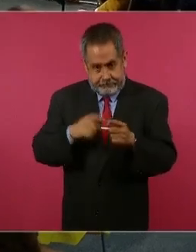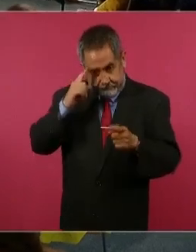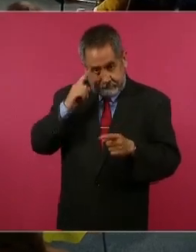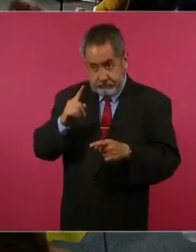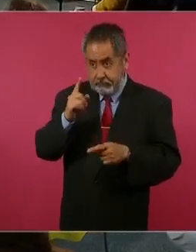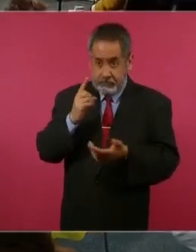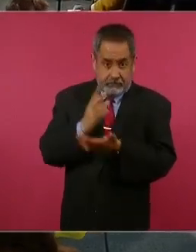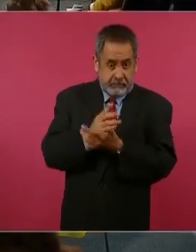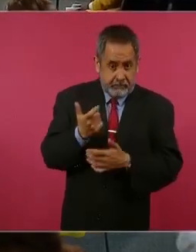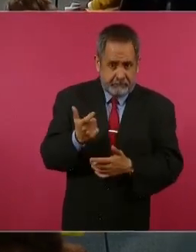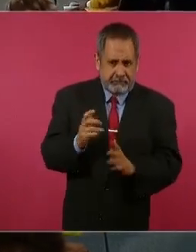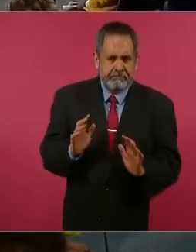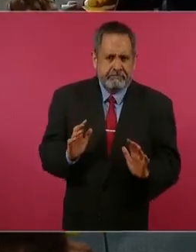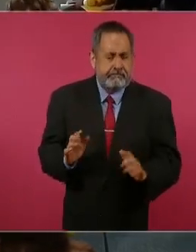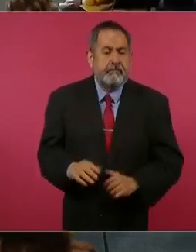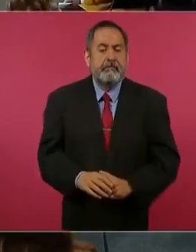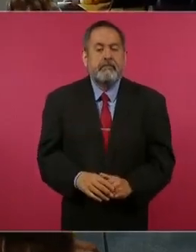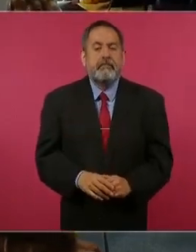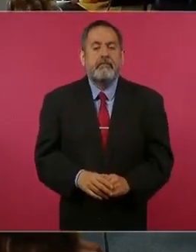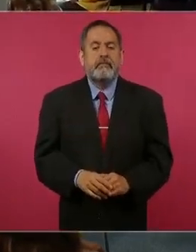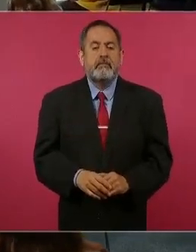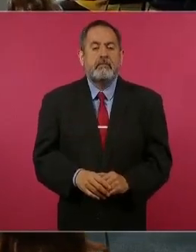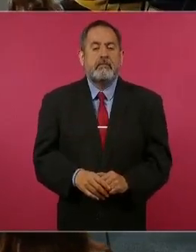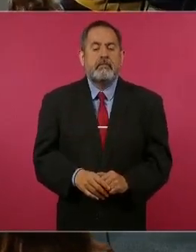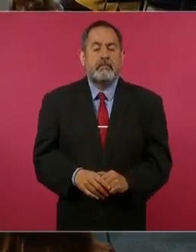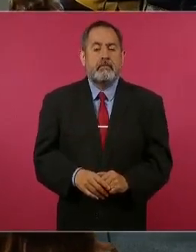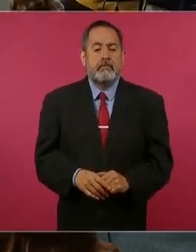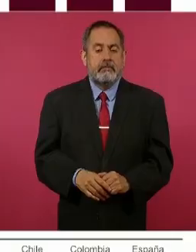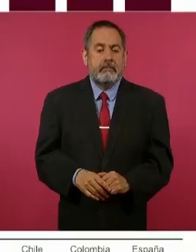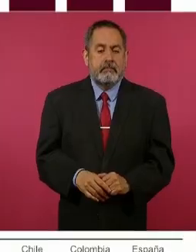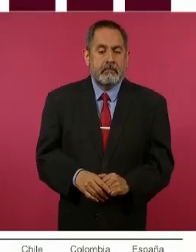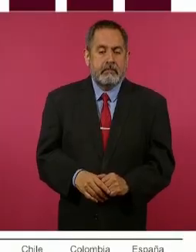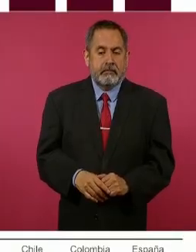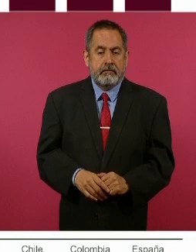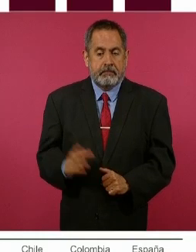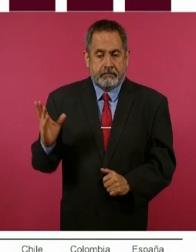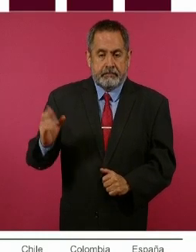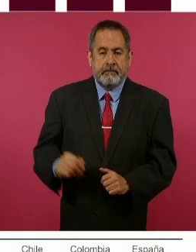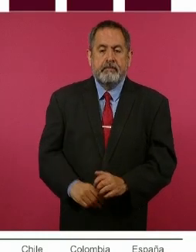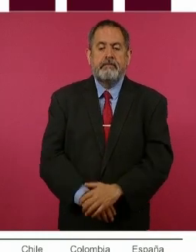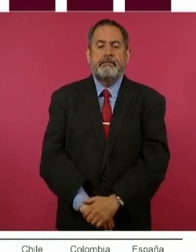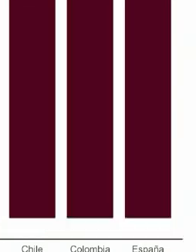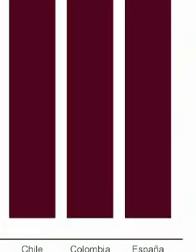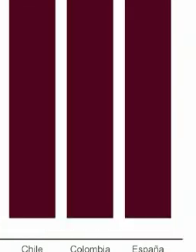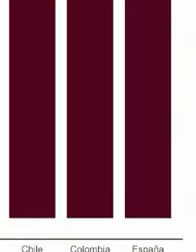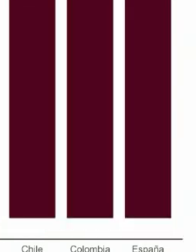lo material pero en desempleo